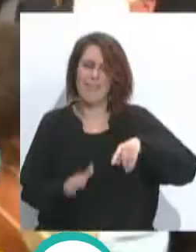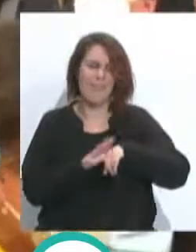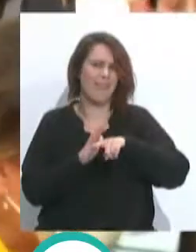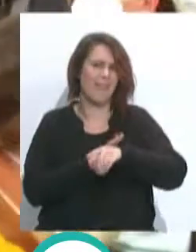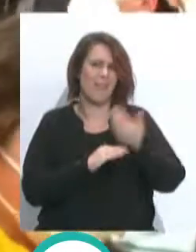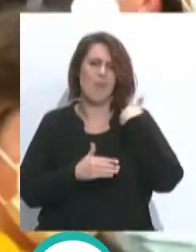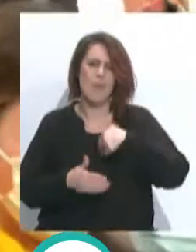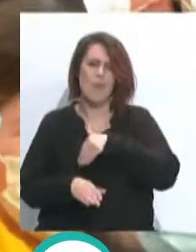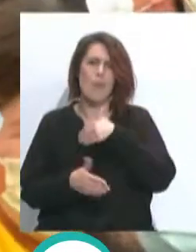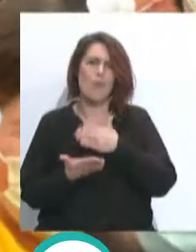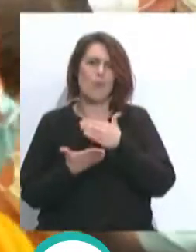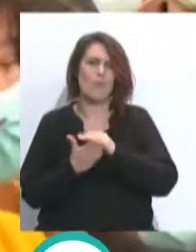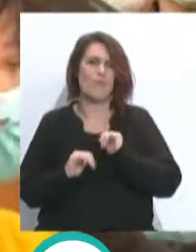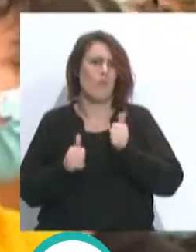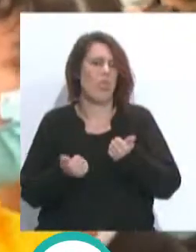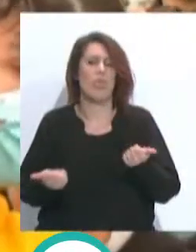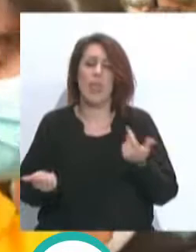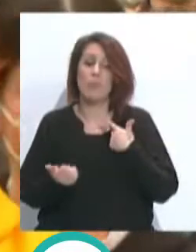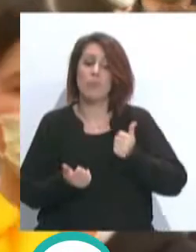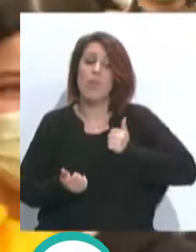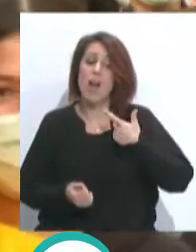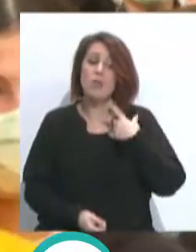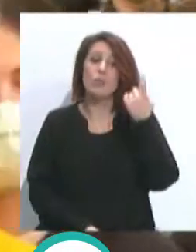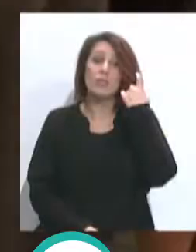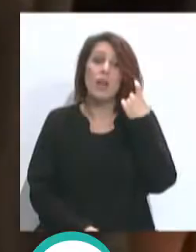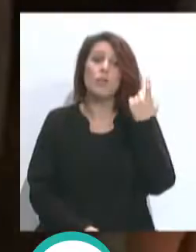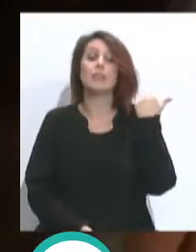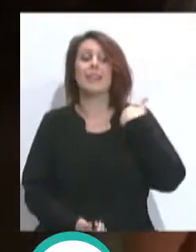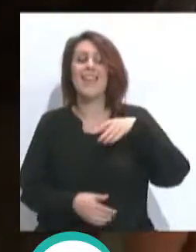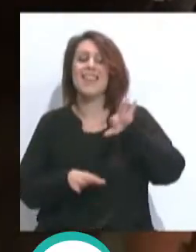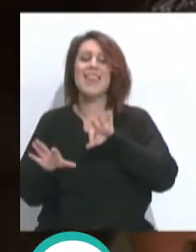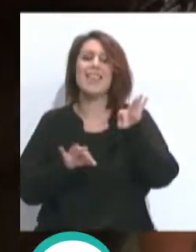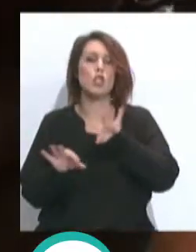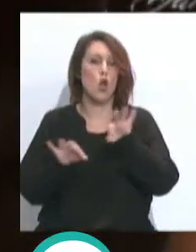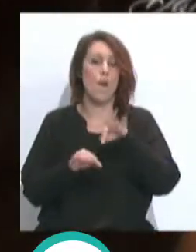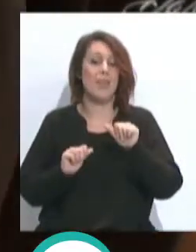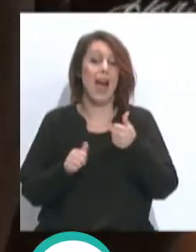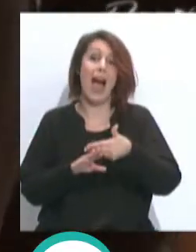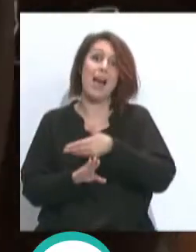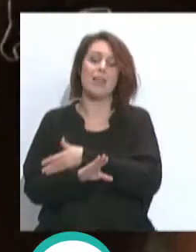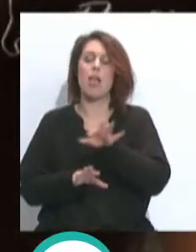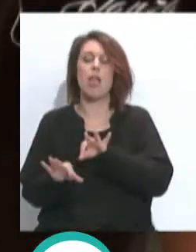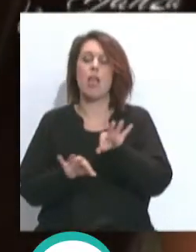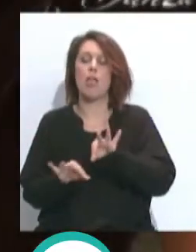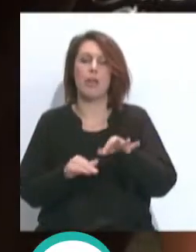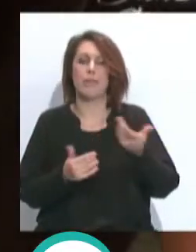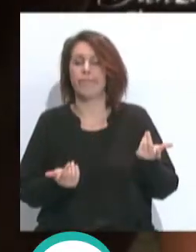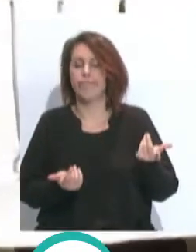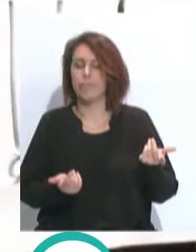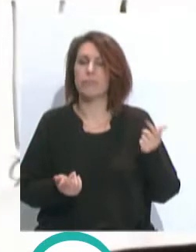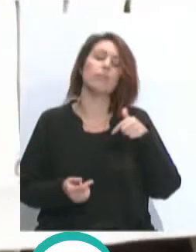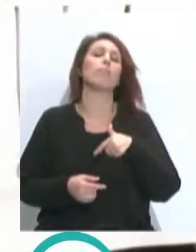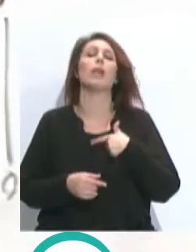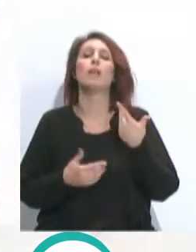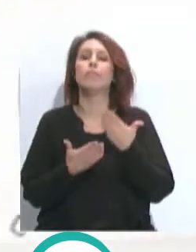desde el inicio del curso, dando la oportunidad al alumnado de tomar la decisión antes de empezar. Los estudiantes de los